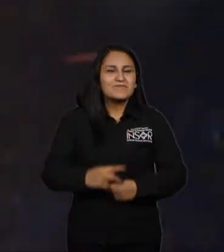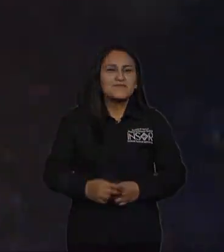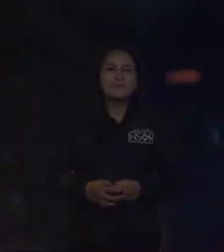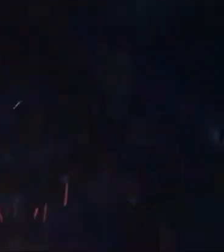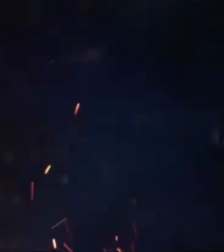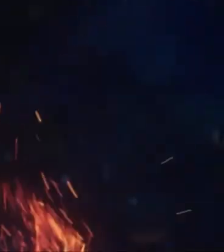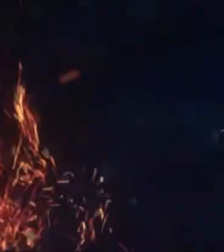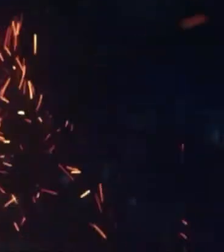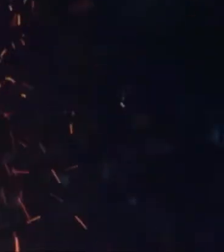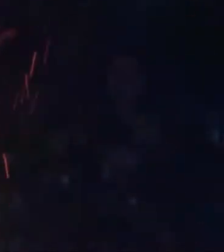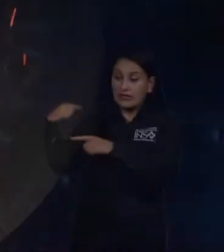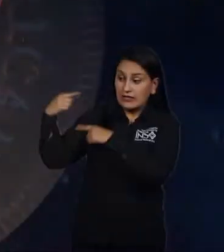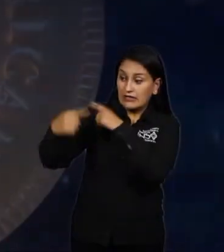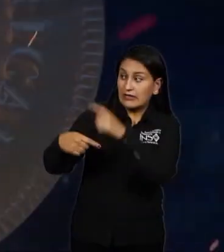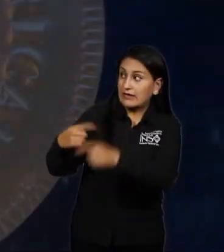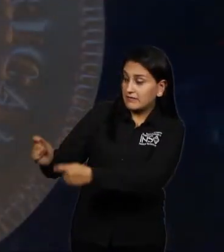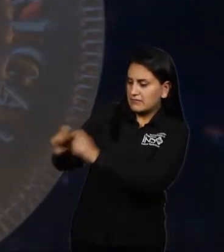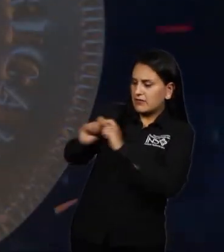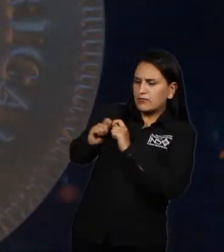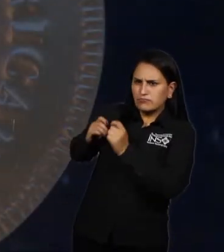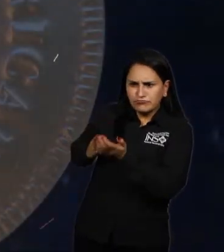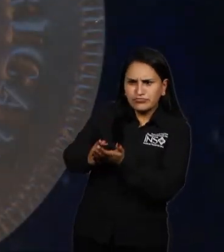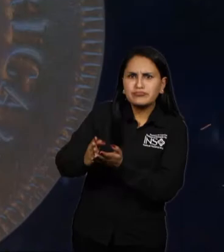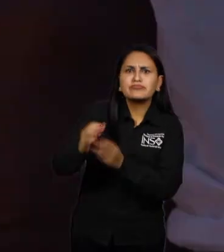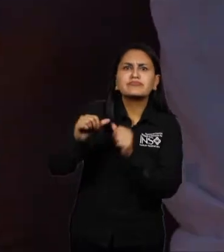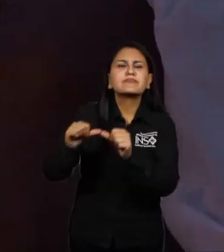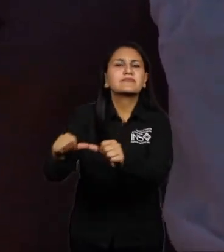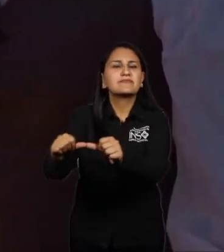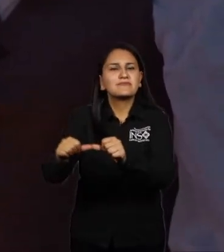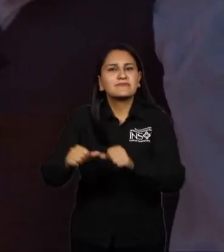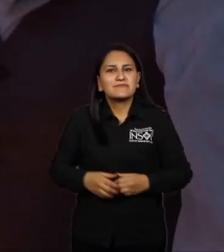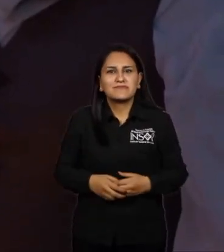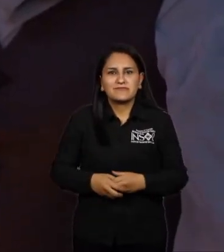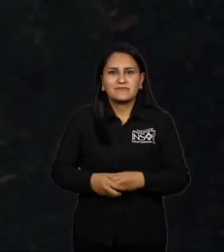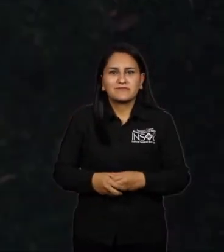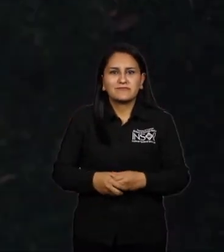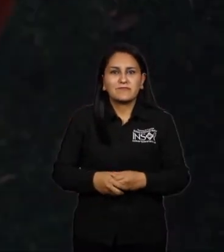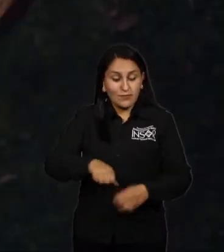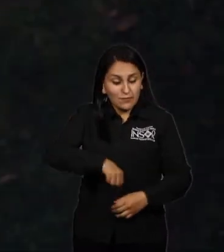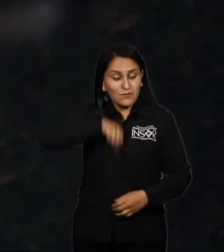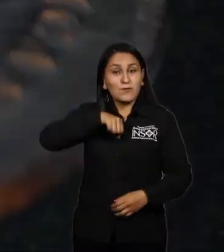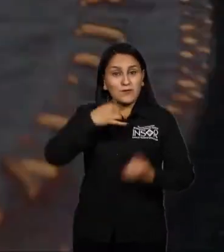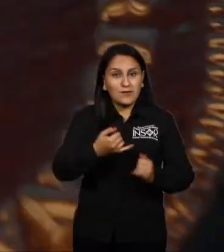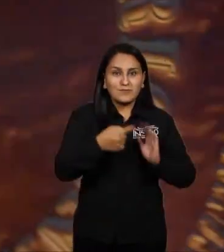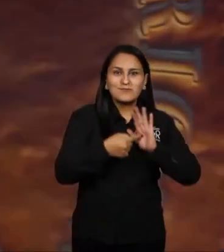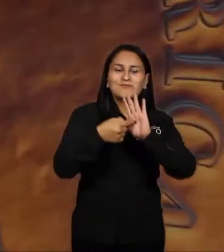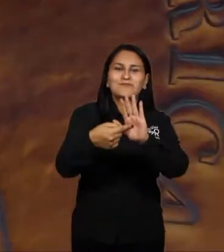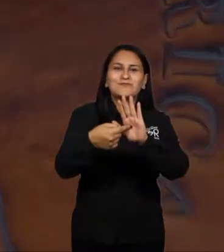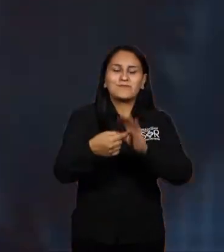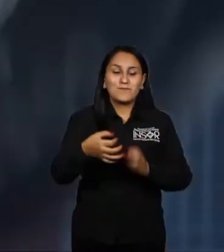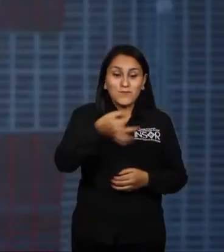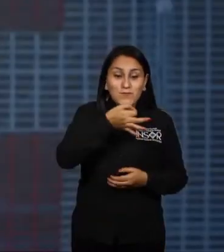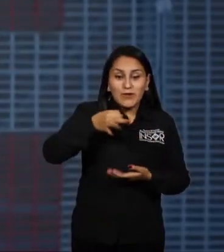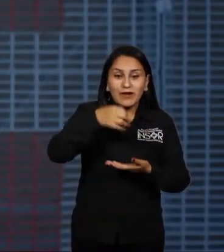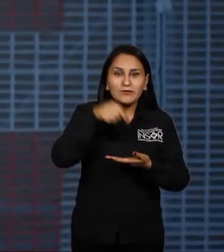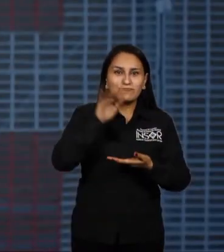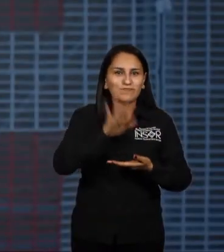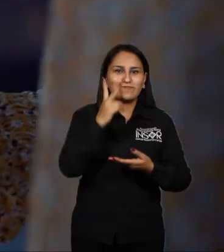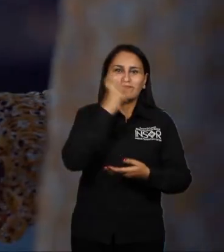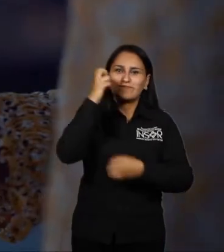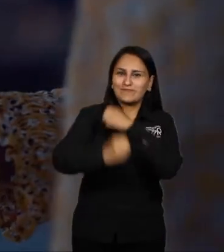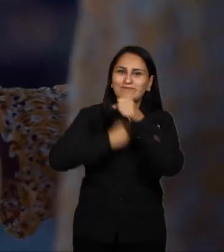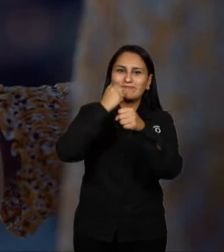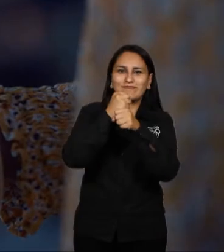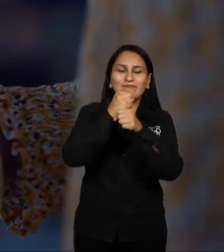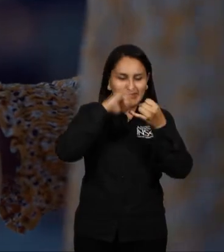Un legado que trasciende en el tiempo. Con orgullo presentamos la moneda